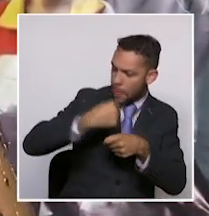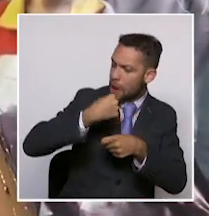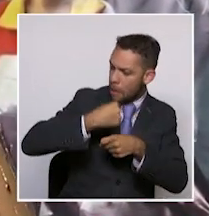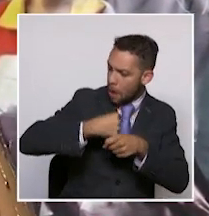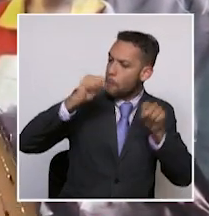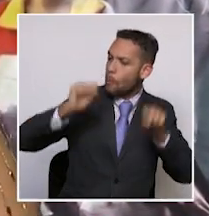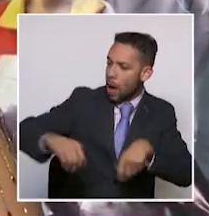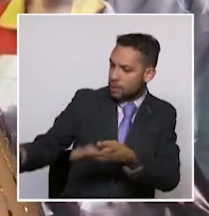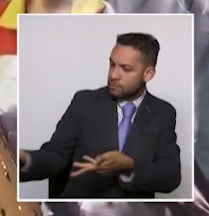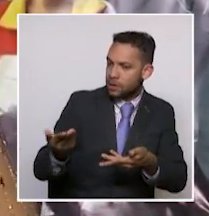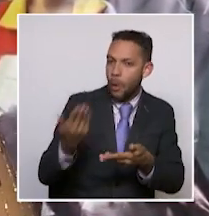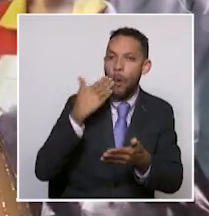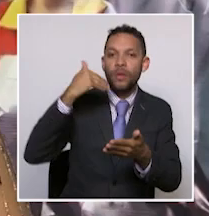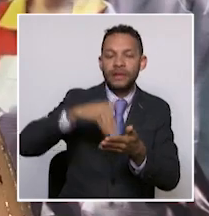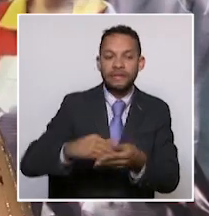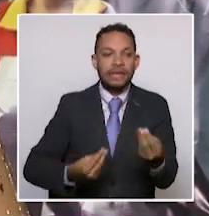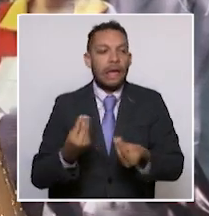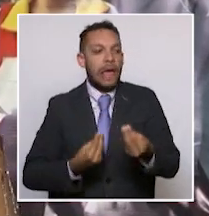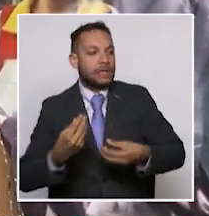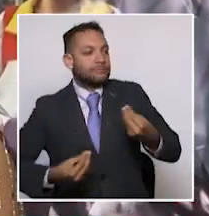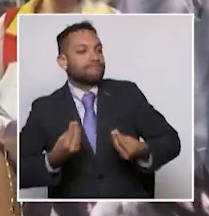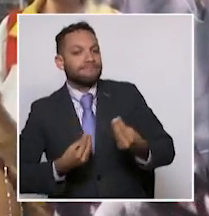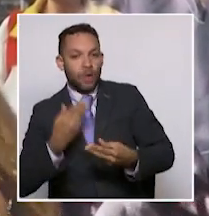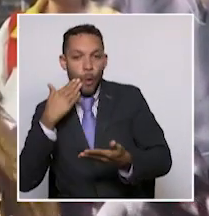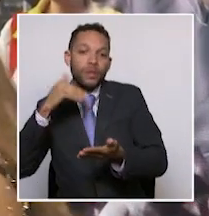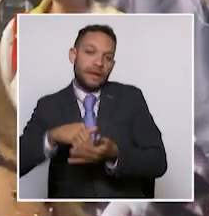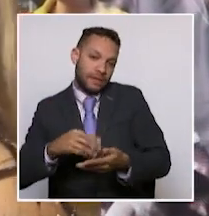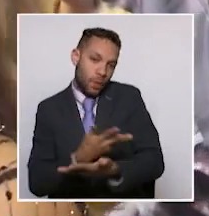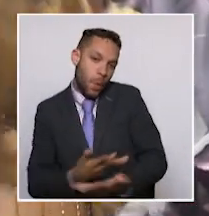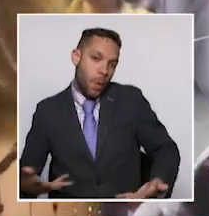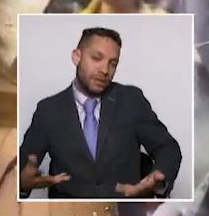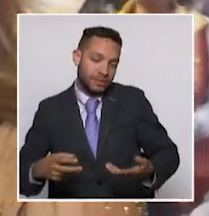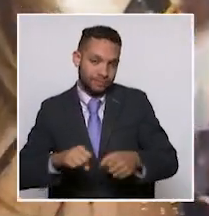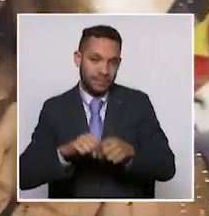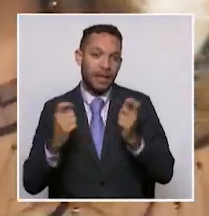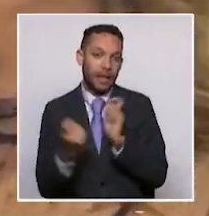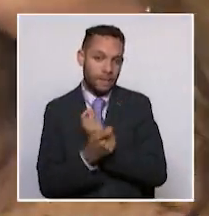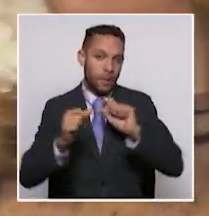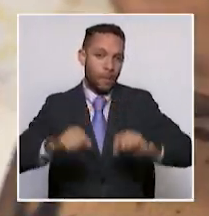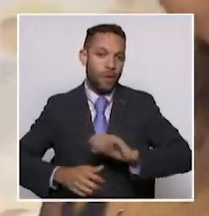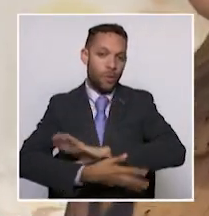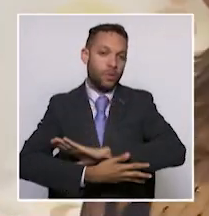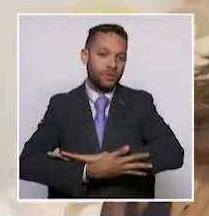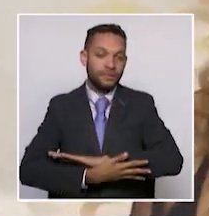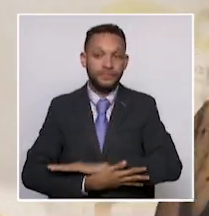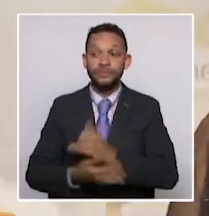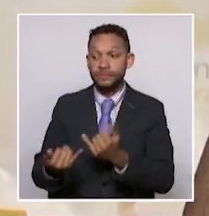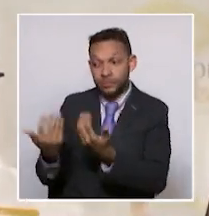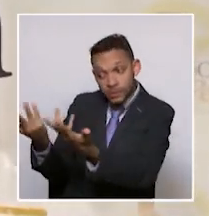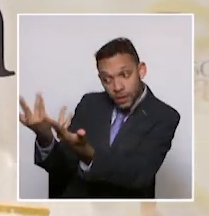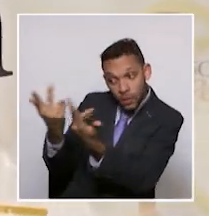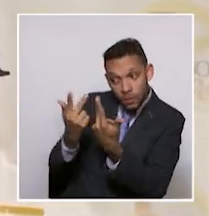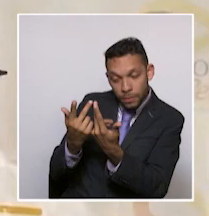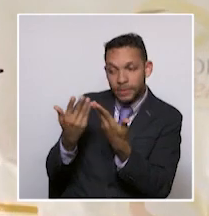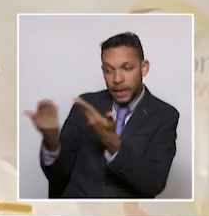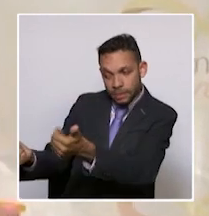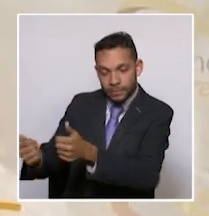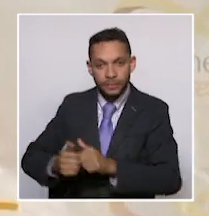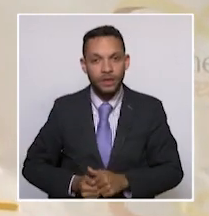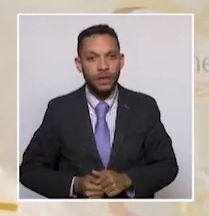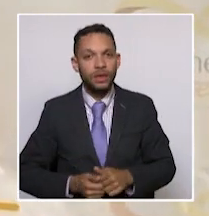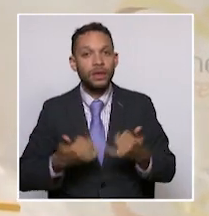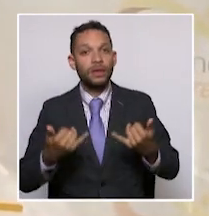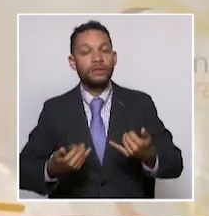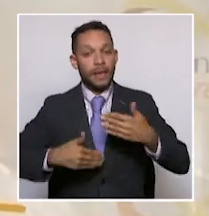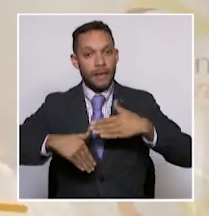poder que no reincidan en estas prácticas delictivas. Pero muchísimas gracias. Muchas gracias a ustedes. Este observatorio, recordemos que inició, digámoslo